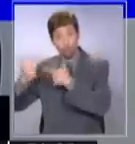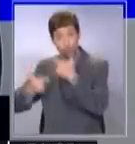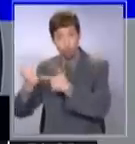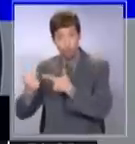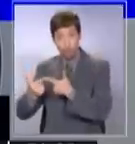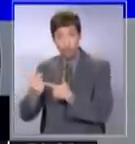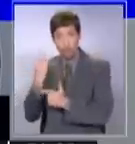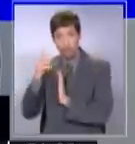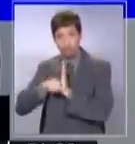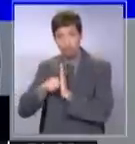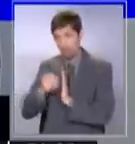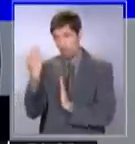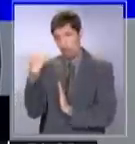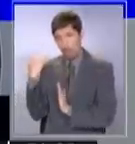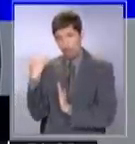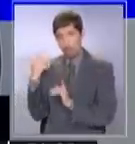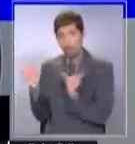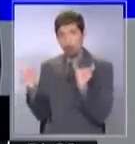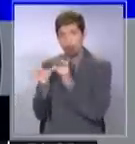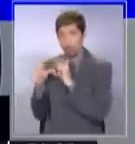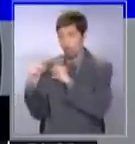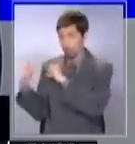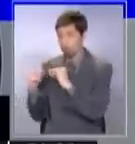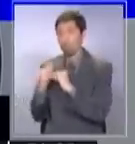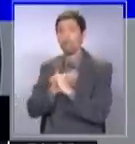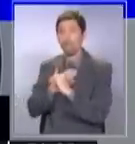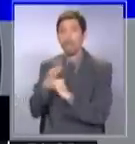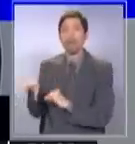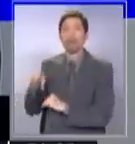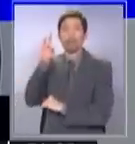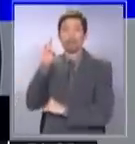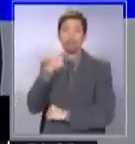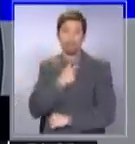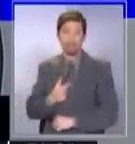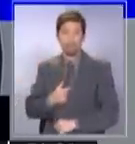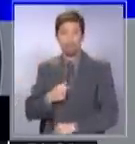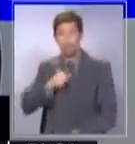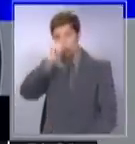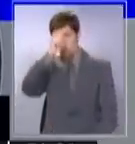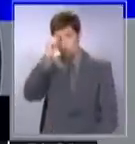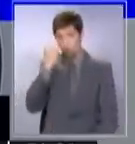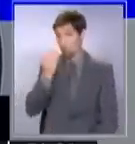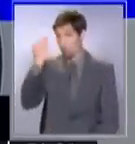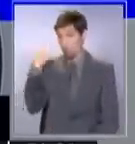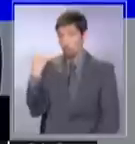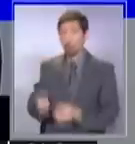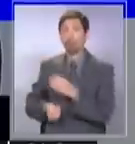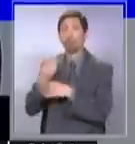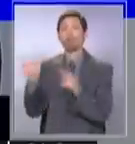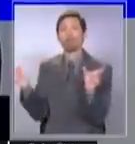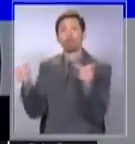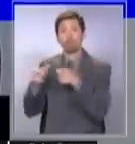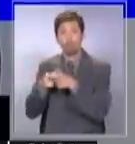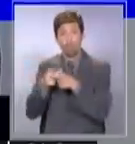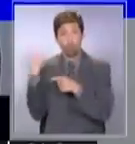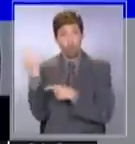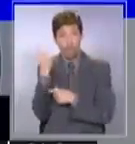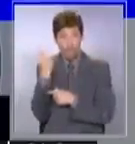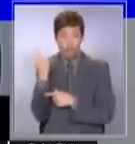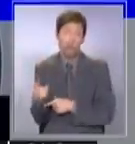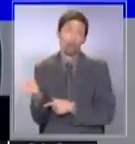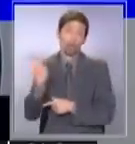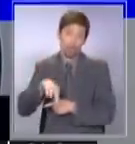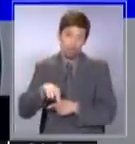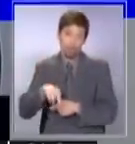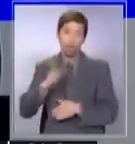presidencial en un consejo general hace exactamente una semana El domingo recién pasado un nuevo consejo general extraordinario tomó la decisión